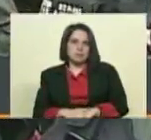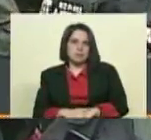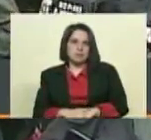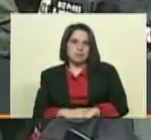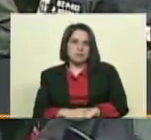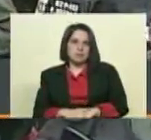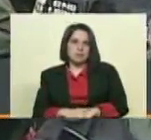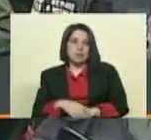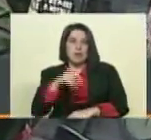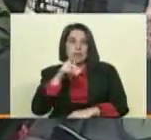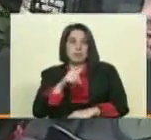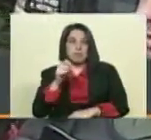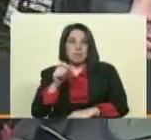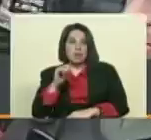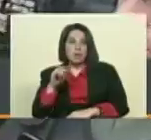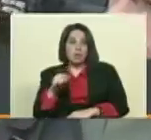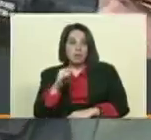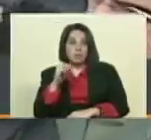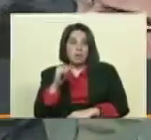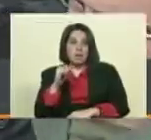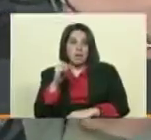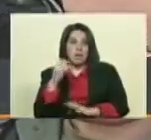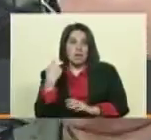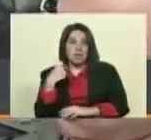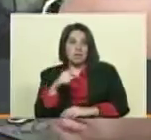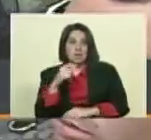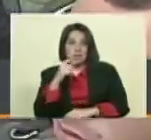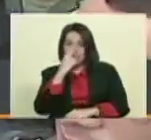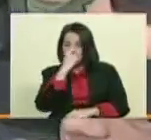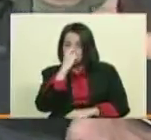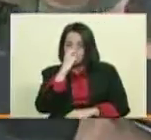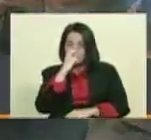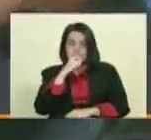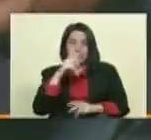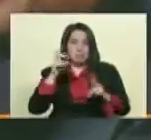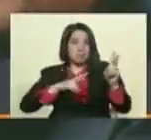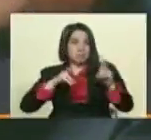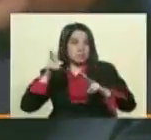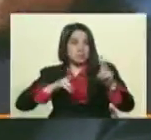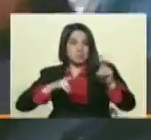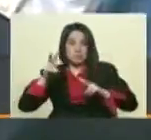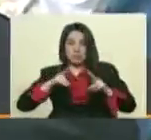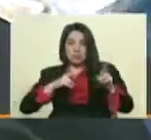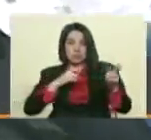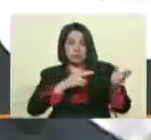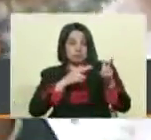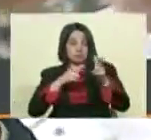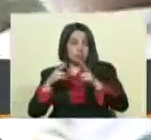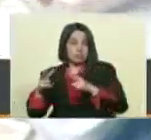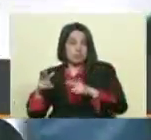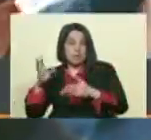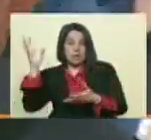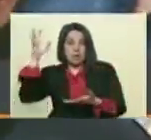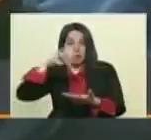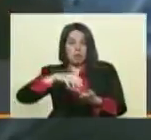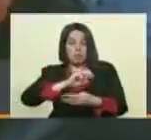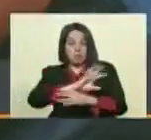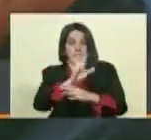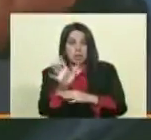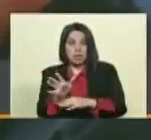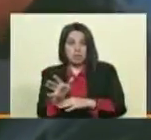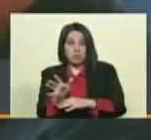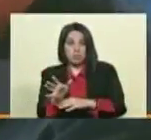La PTJ tiene... la CICPC, perdón, tiene una exposición expocriminalística en el Poliedro.